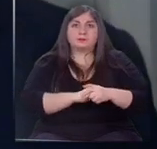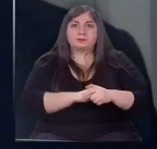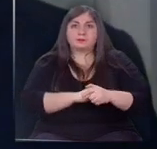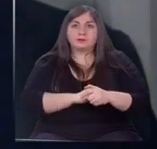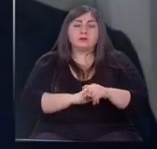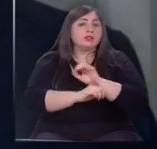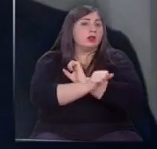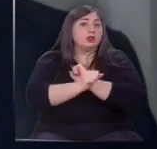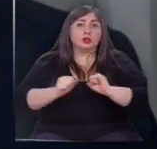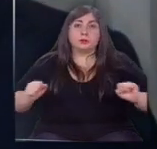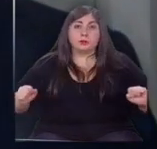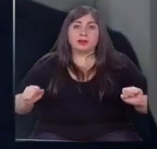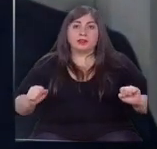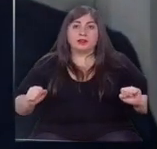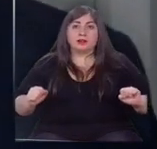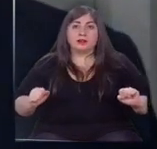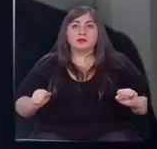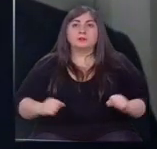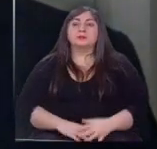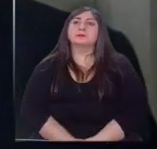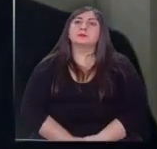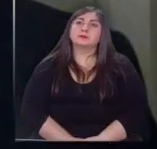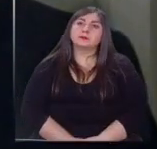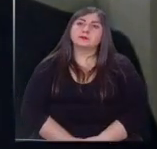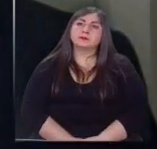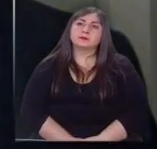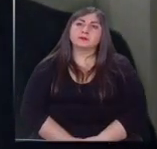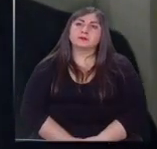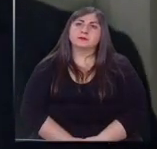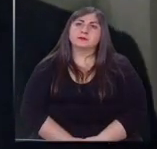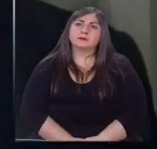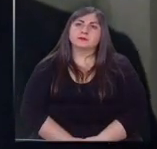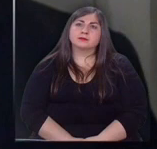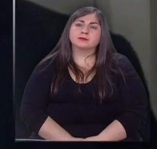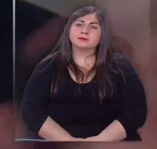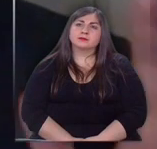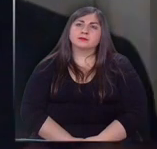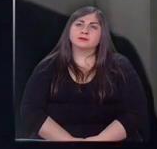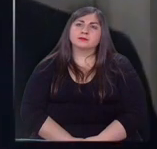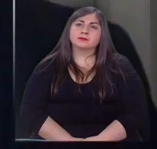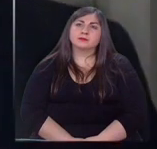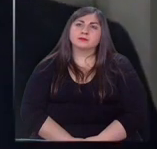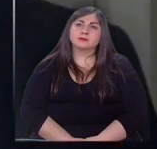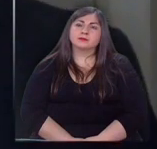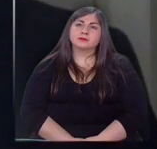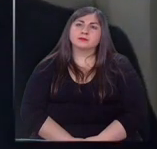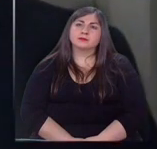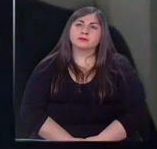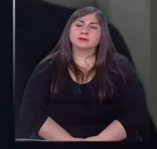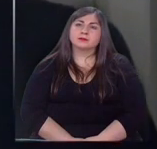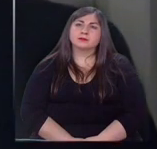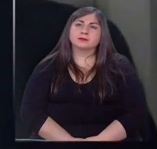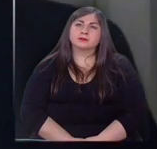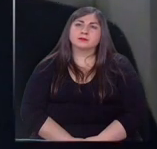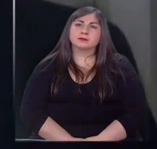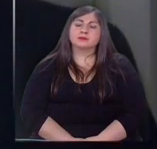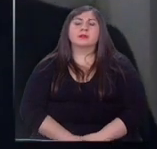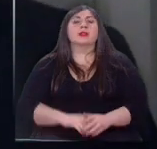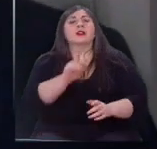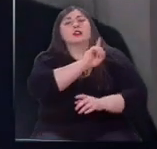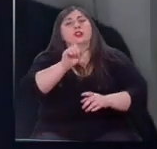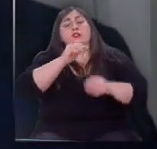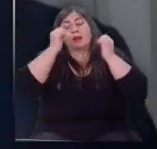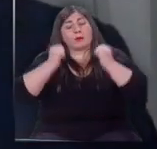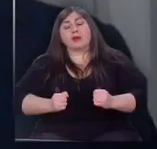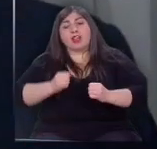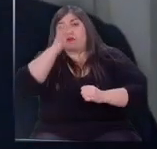poder funcionar las escuelas, estoy bastante seguro, aunque no vi el dictamen del Consejo Asesor,